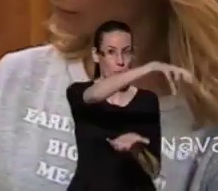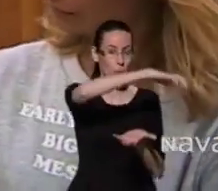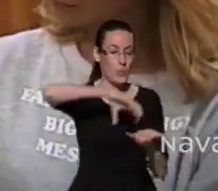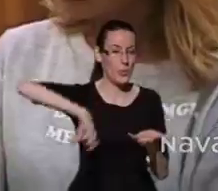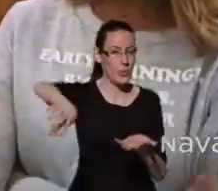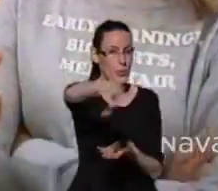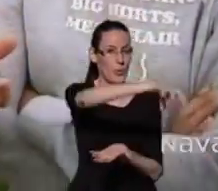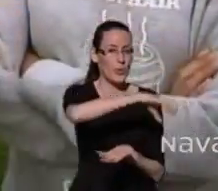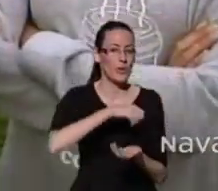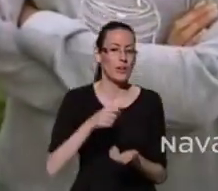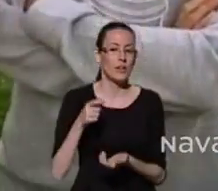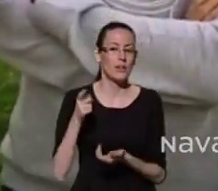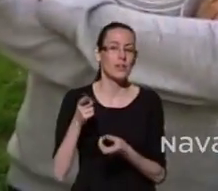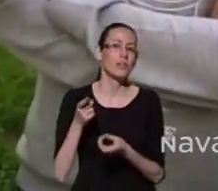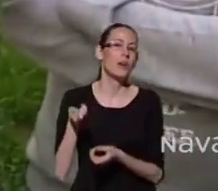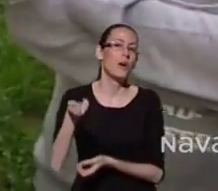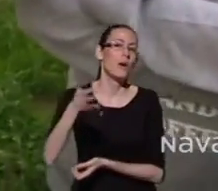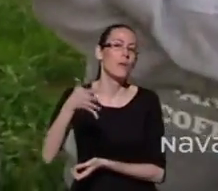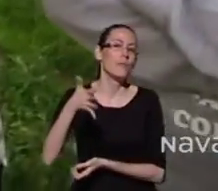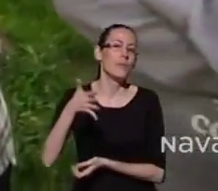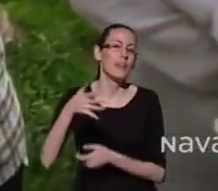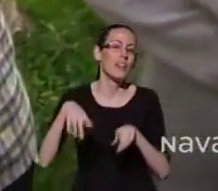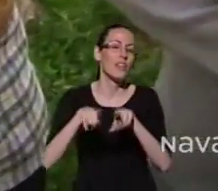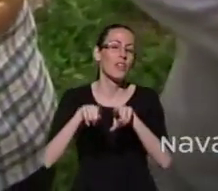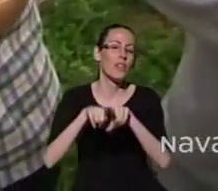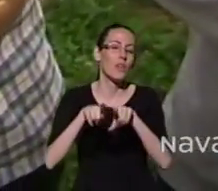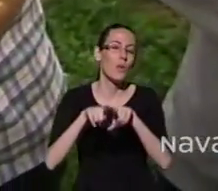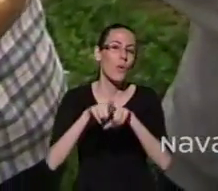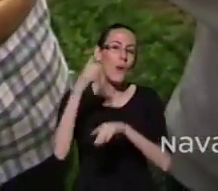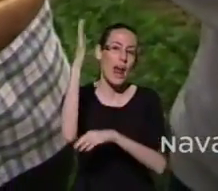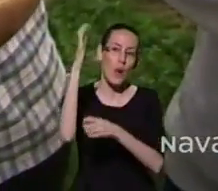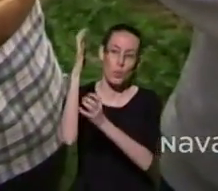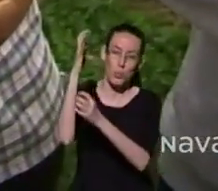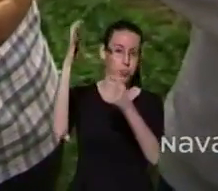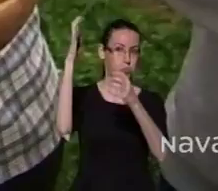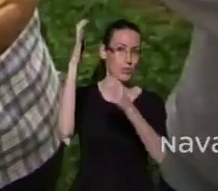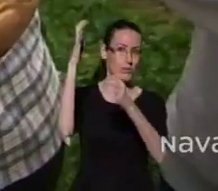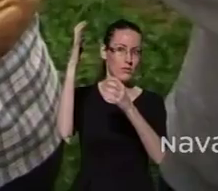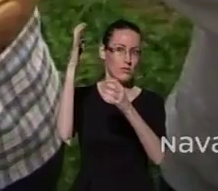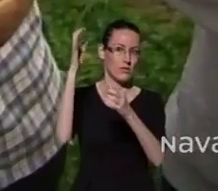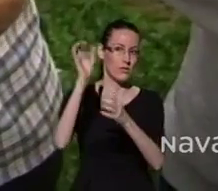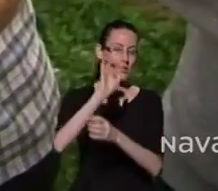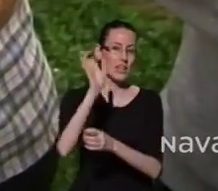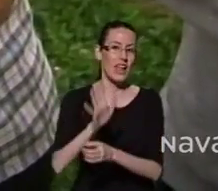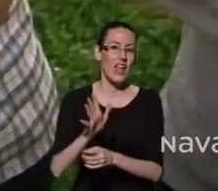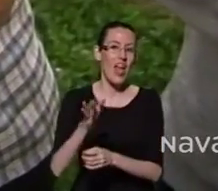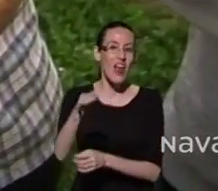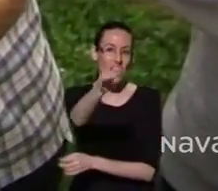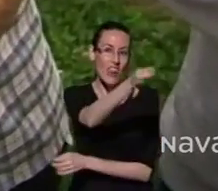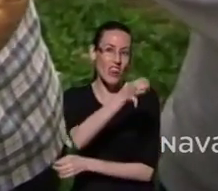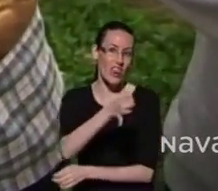Es como una especie de tumor, en sí no es un tumor, pero crece de la misma manera. Las células se multiplican de